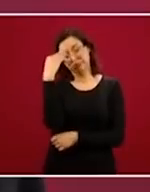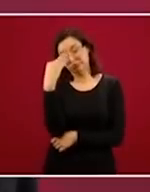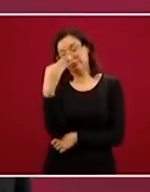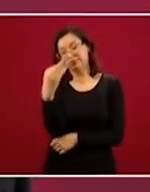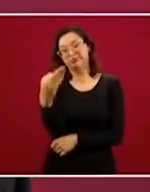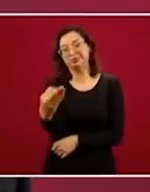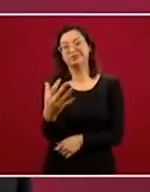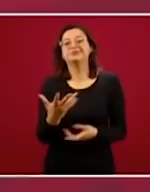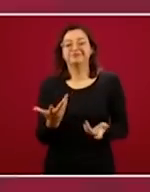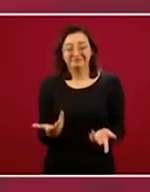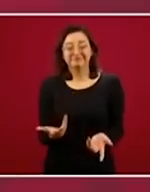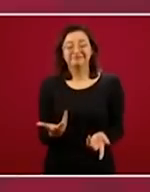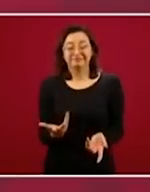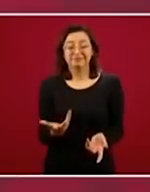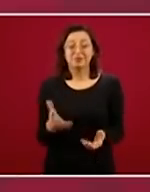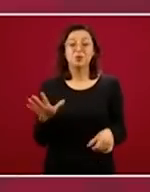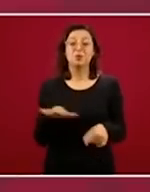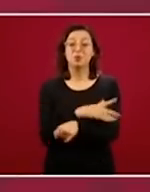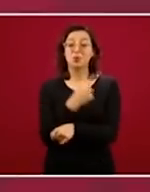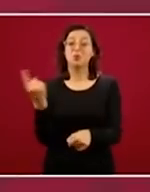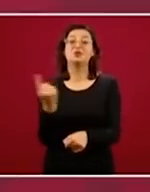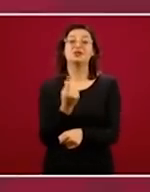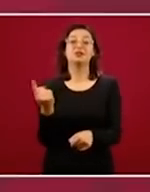porque estaban bien